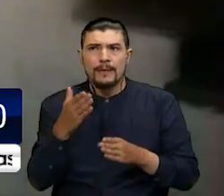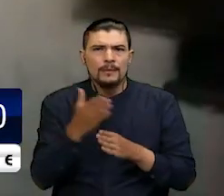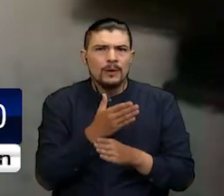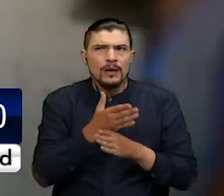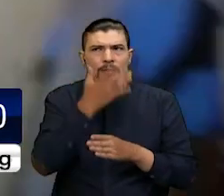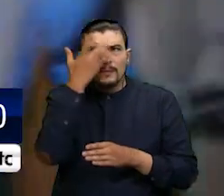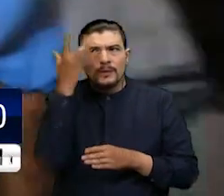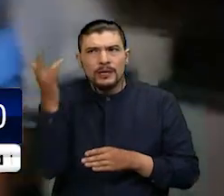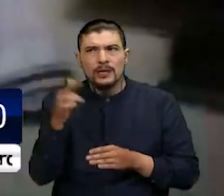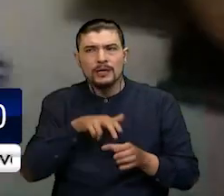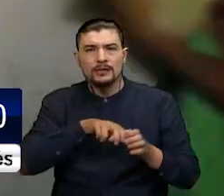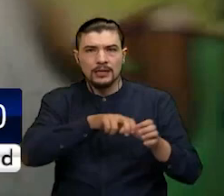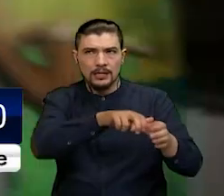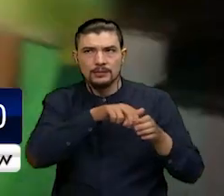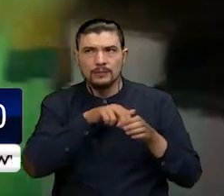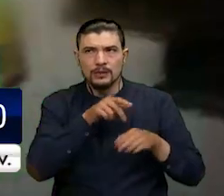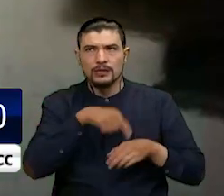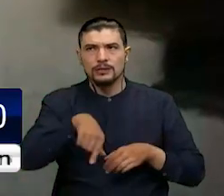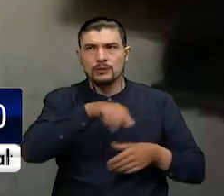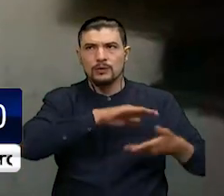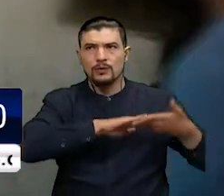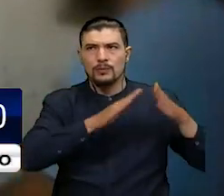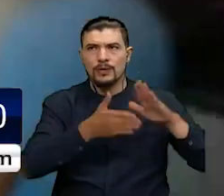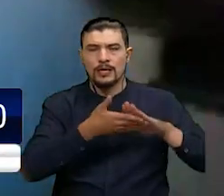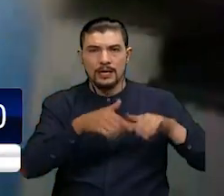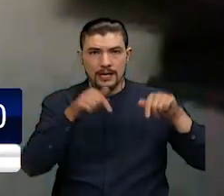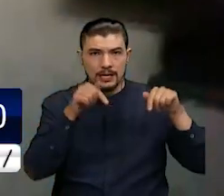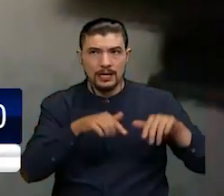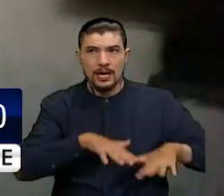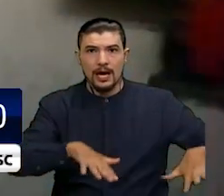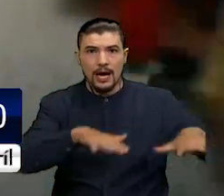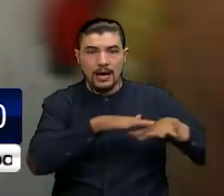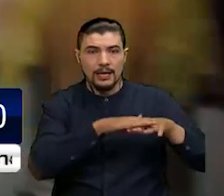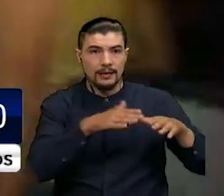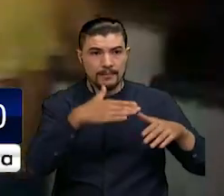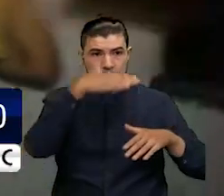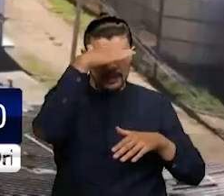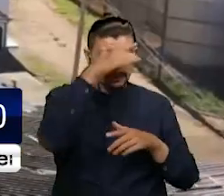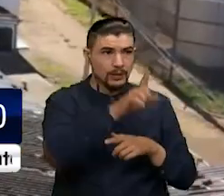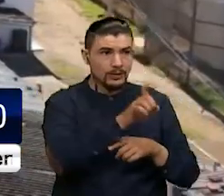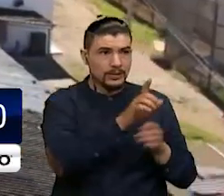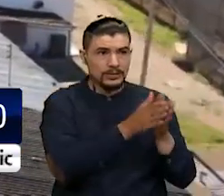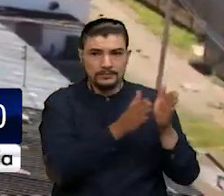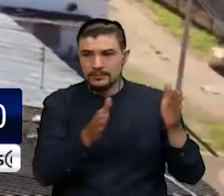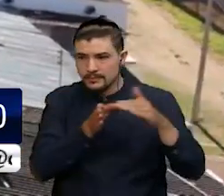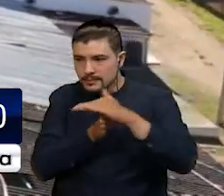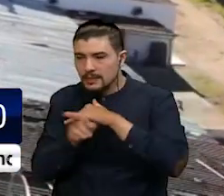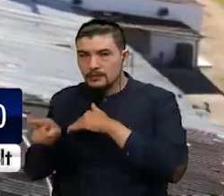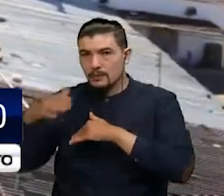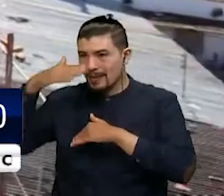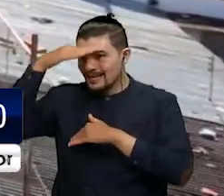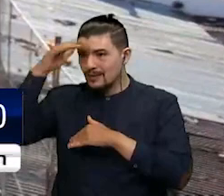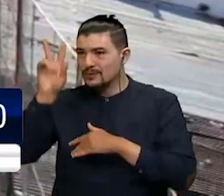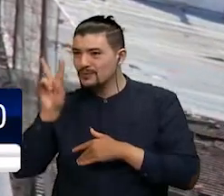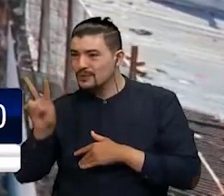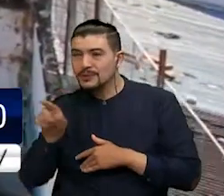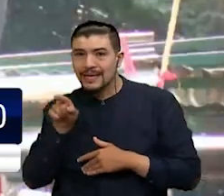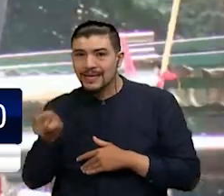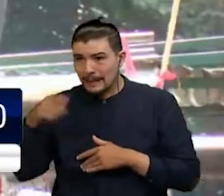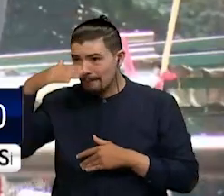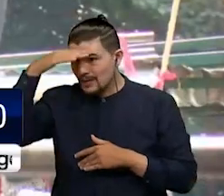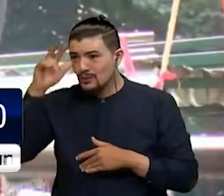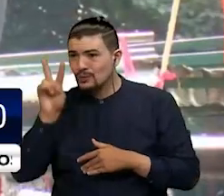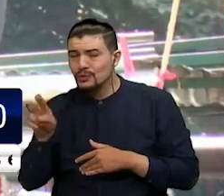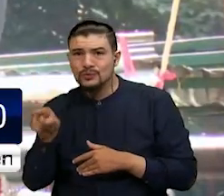radica en el traslado de esta comunidad reclusa que pasa del patio 6 al patio 2 ahí en ese patio realmente